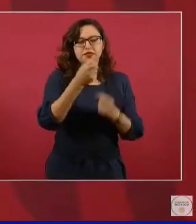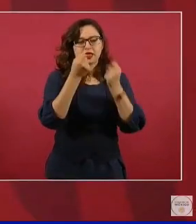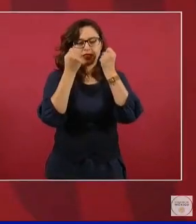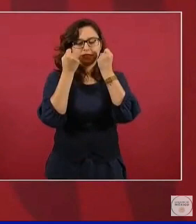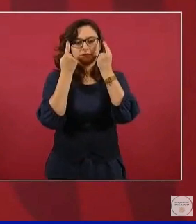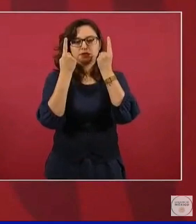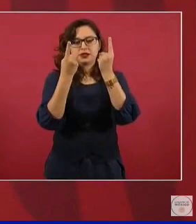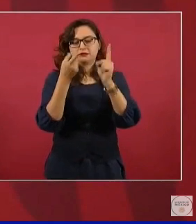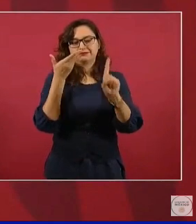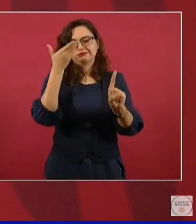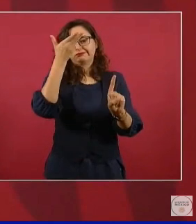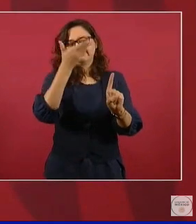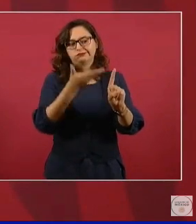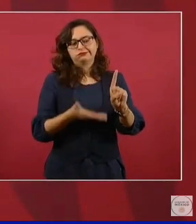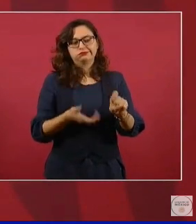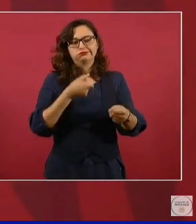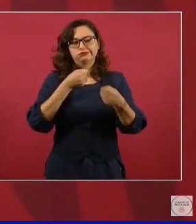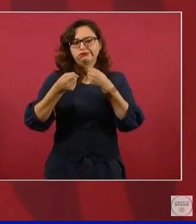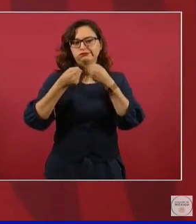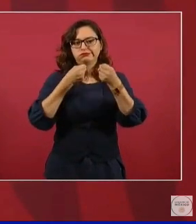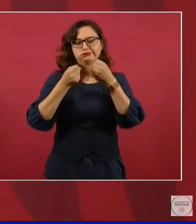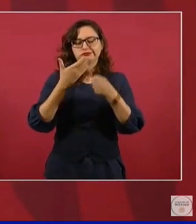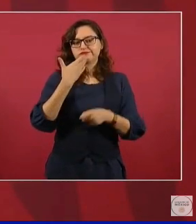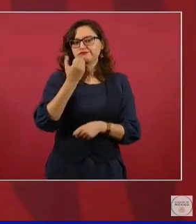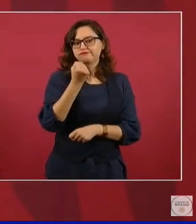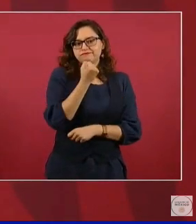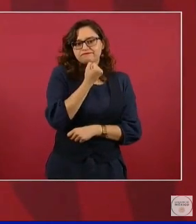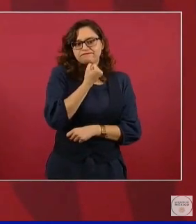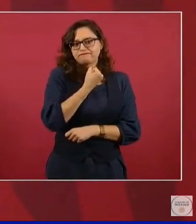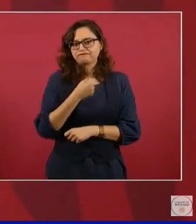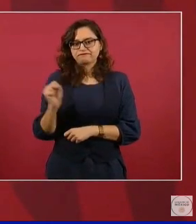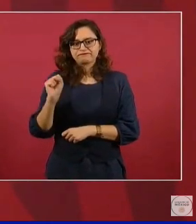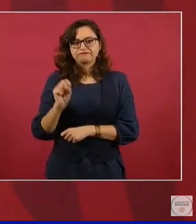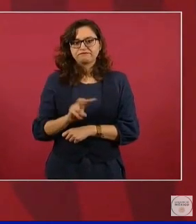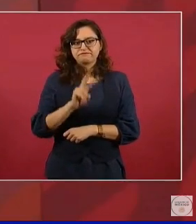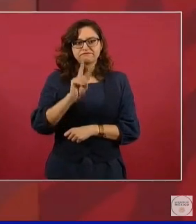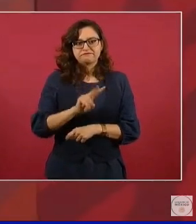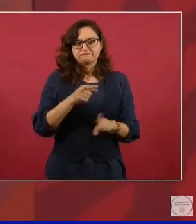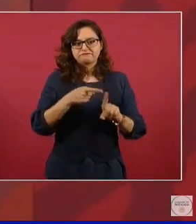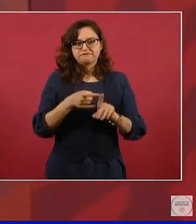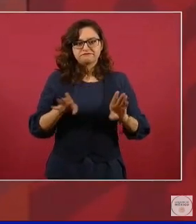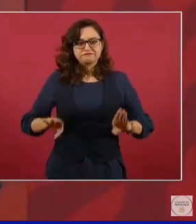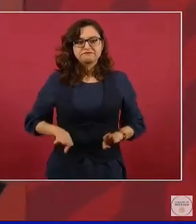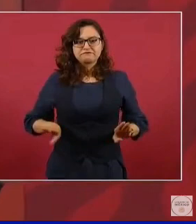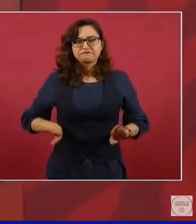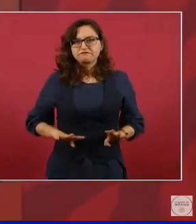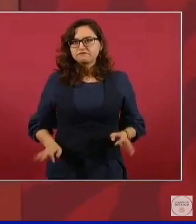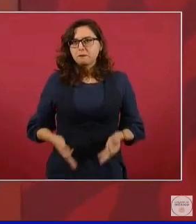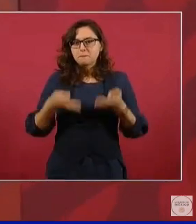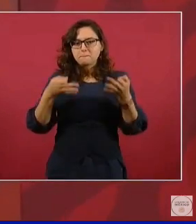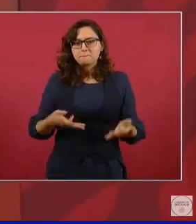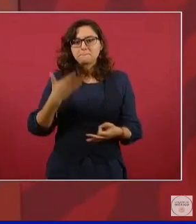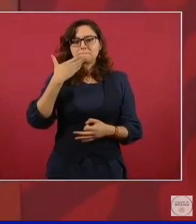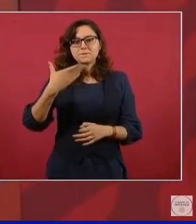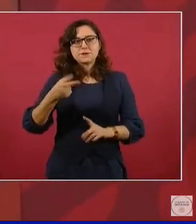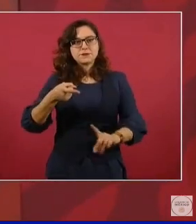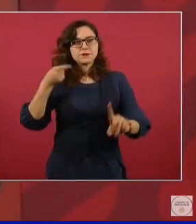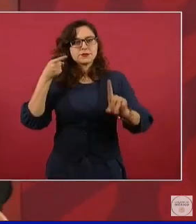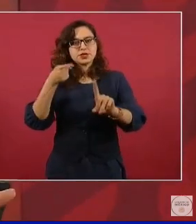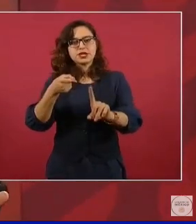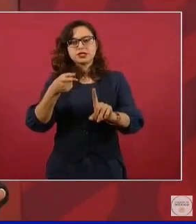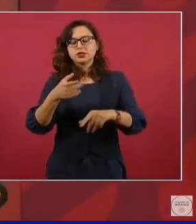un gran periodista, gran periodista, pero es un hombre con convicciones, con principios,